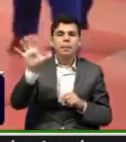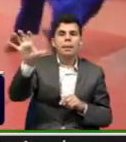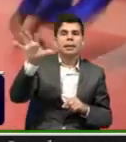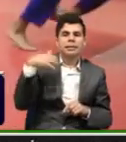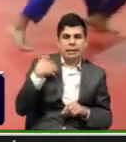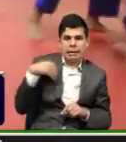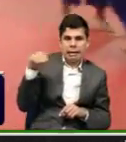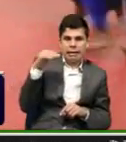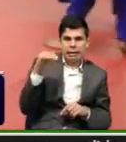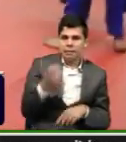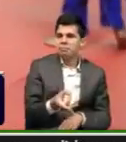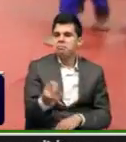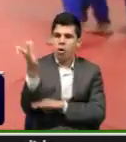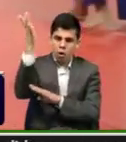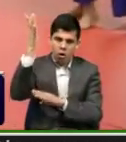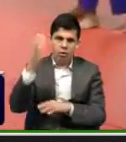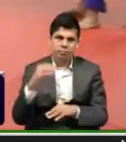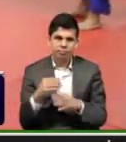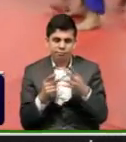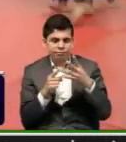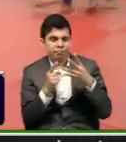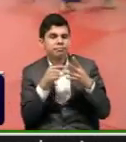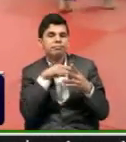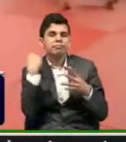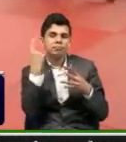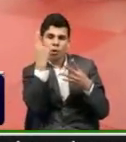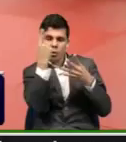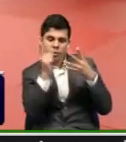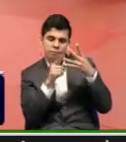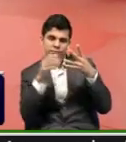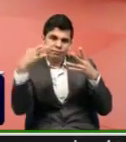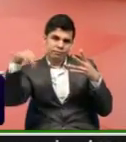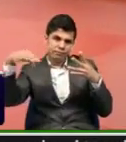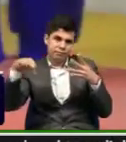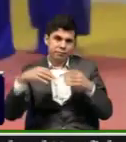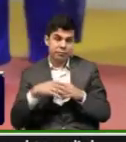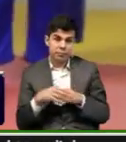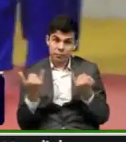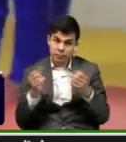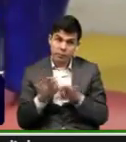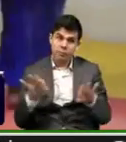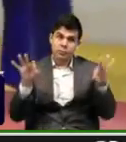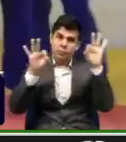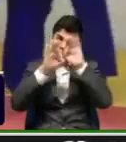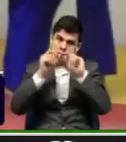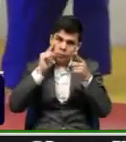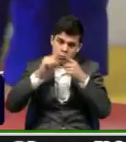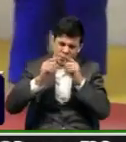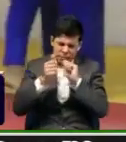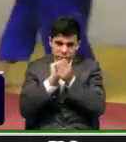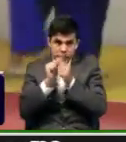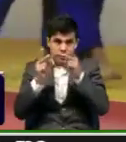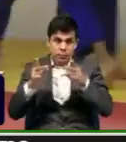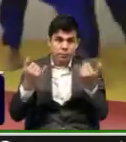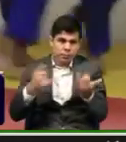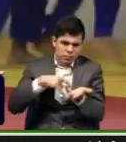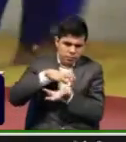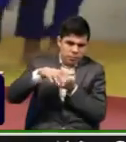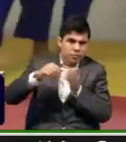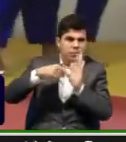Medallas y logros que siguen sumando en su recorrido internacional y que son de gran importancia para los sueños y el andar del deportista